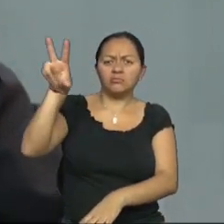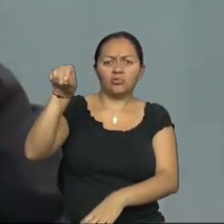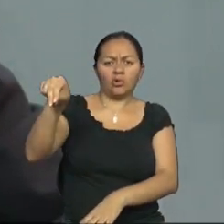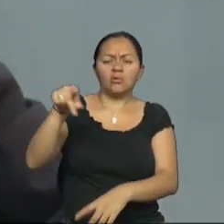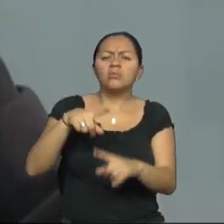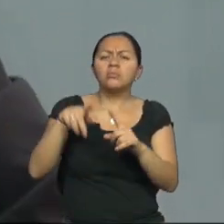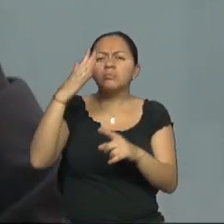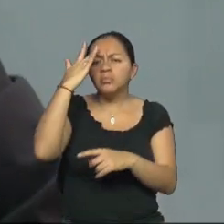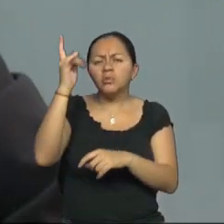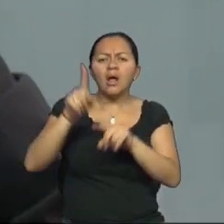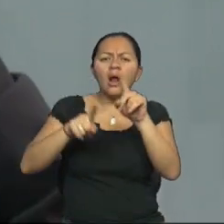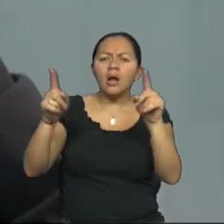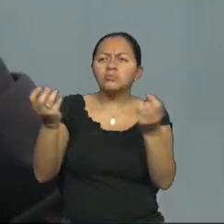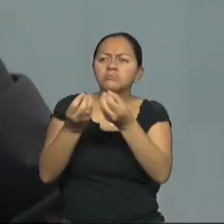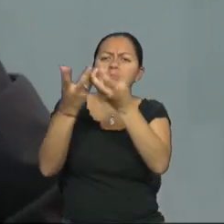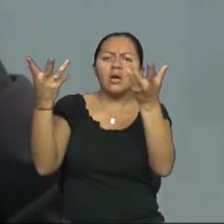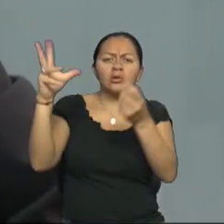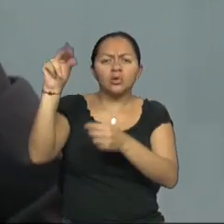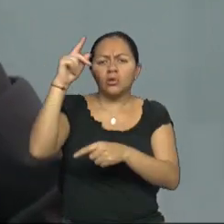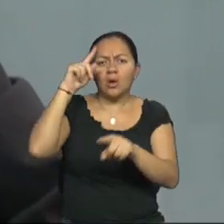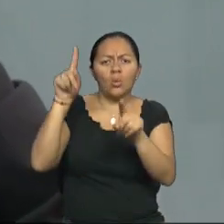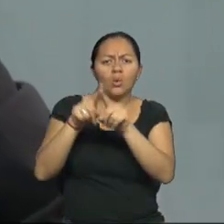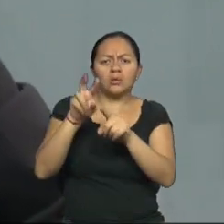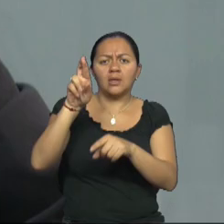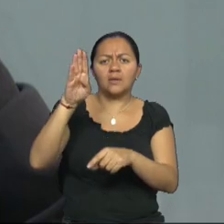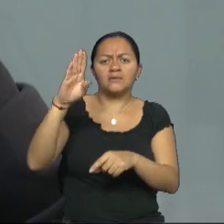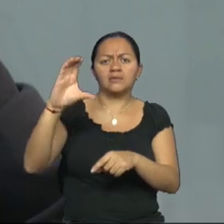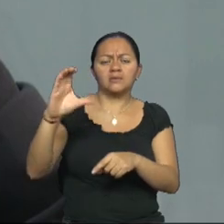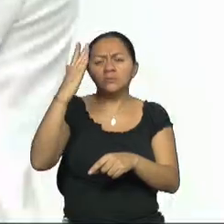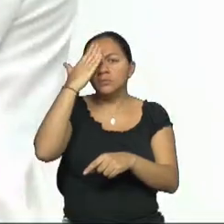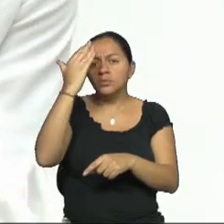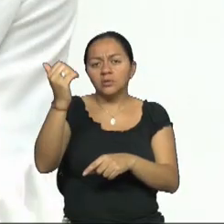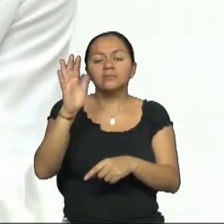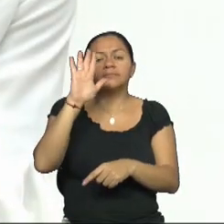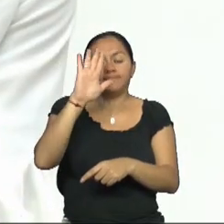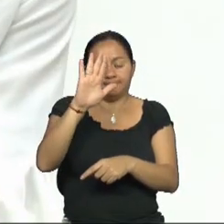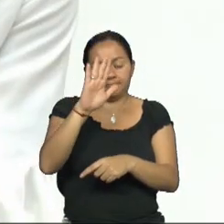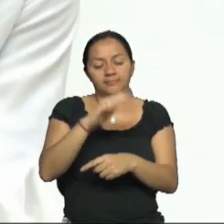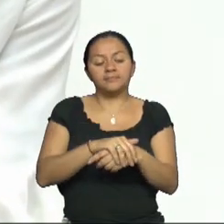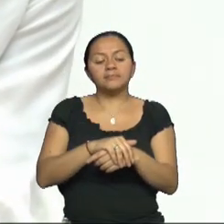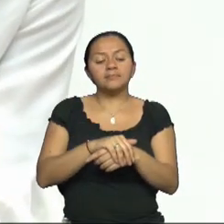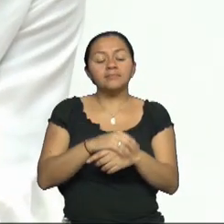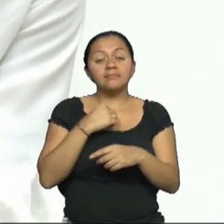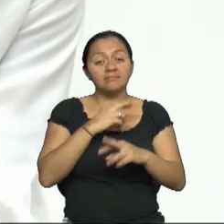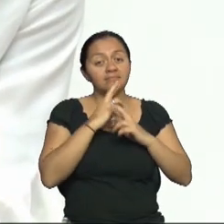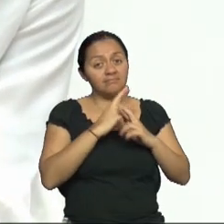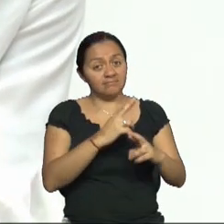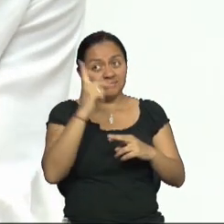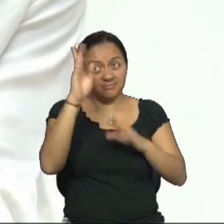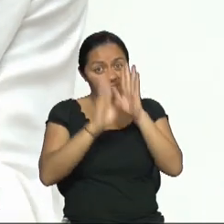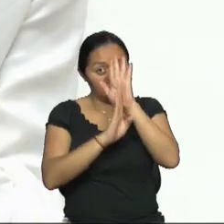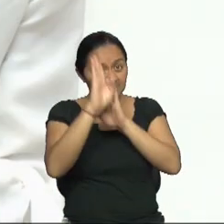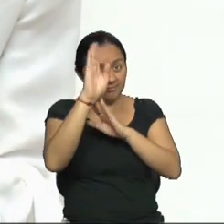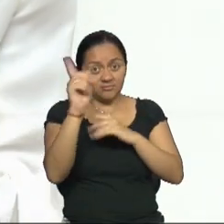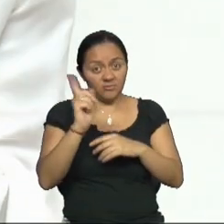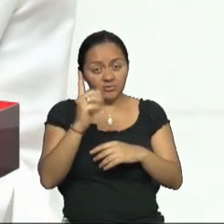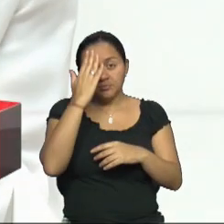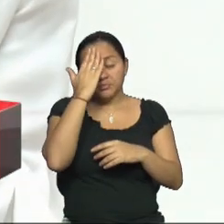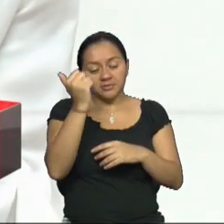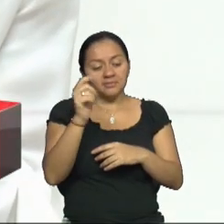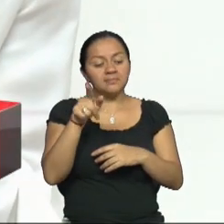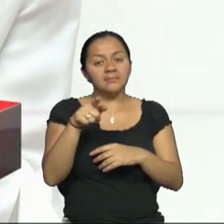pero sí. en su gran mayoría. Porque se vio, y eso es una de las evoluciones también, en un principio se desarrolló desde el punto de